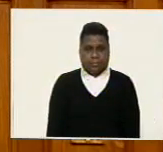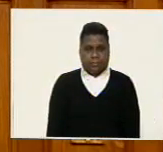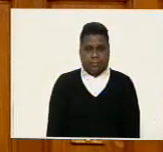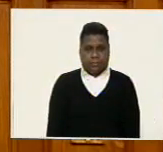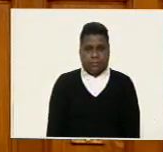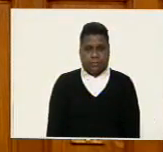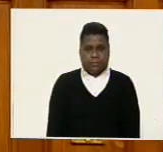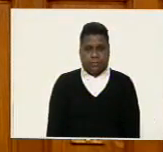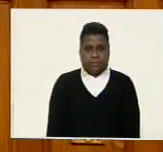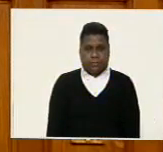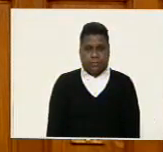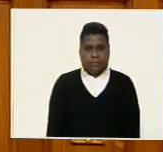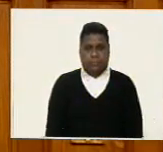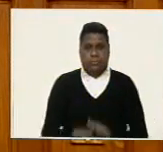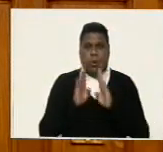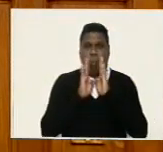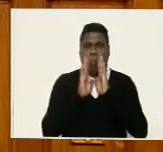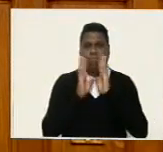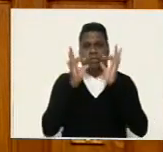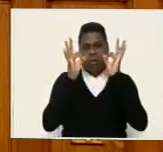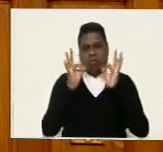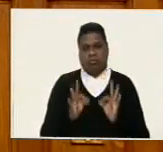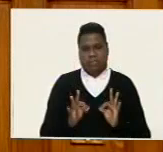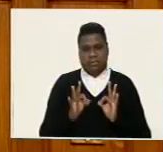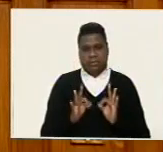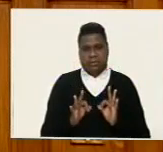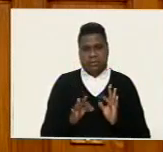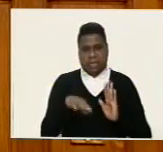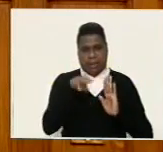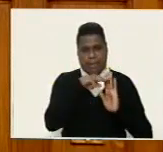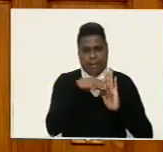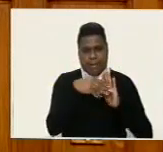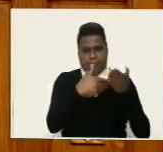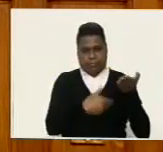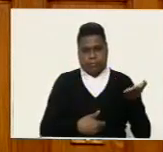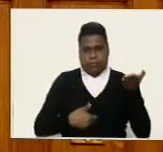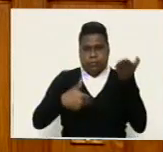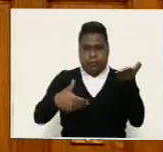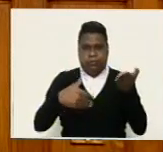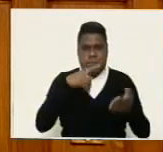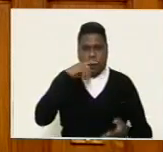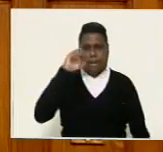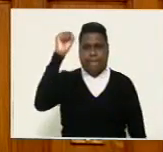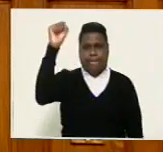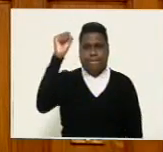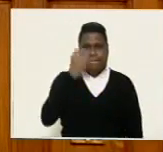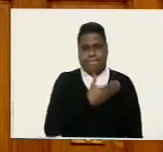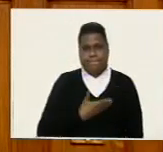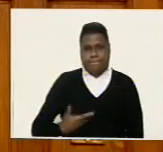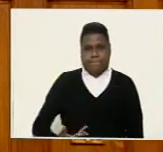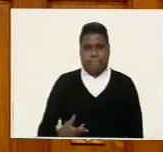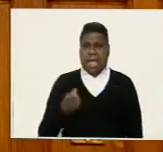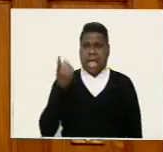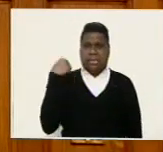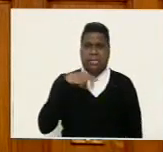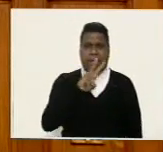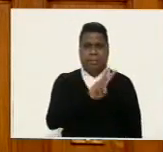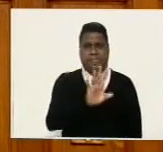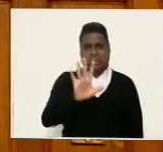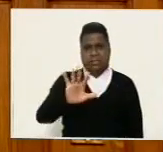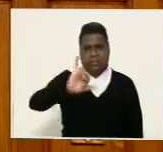el comunicado oficial de nuestro presidente constitucional Nicolás Maduro de ayer, de 25 de